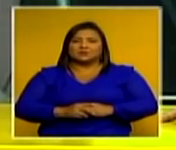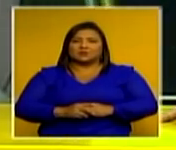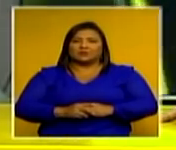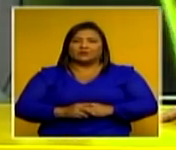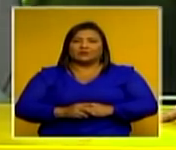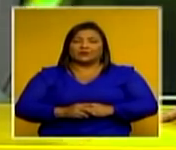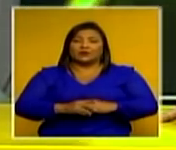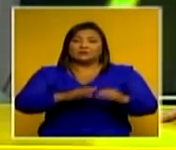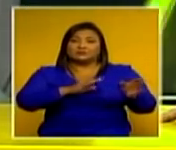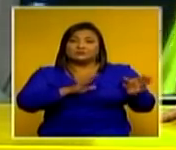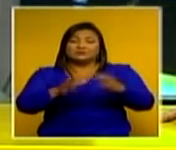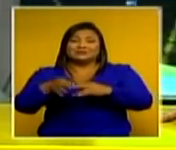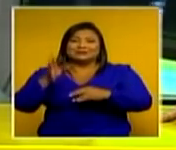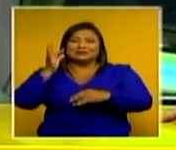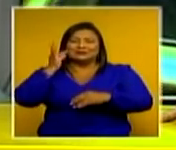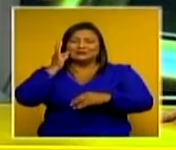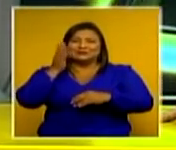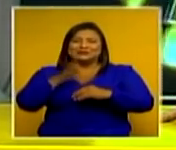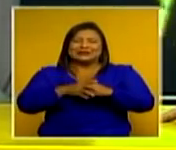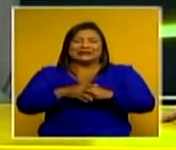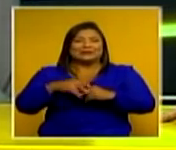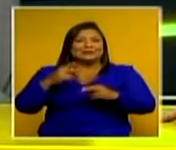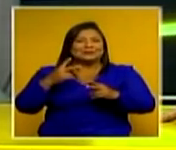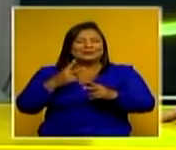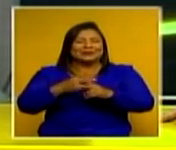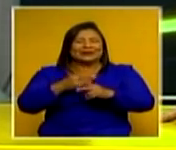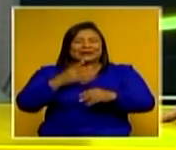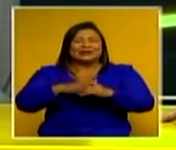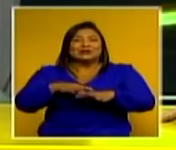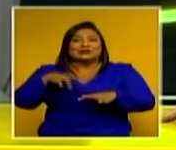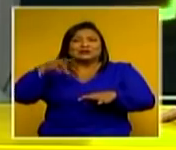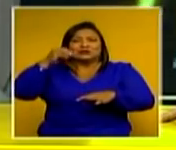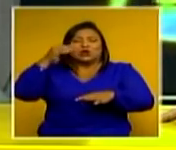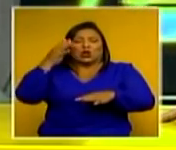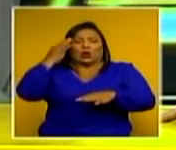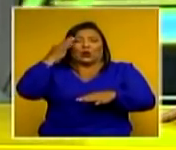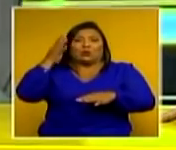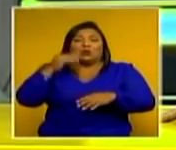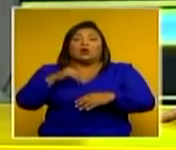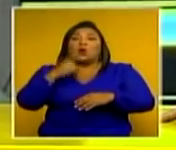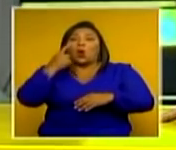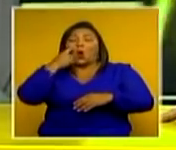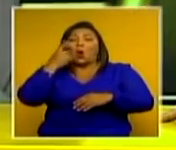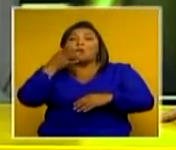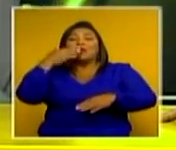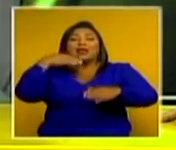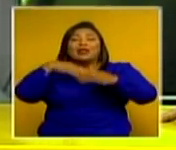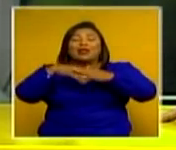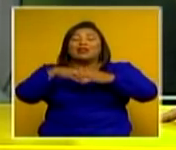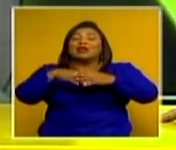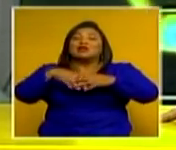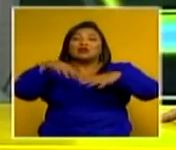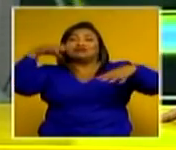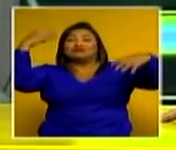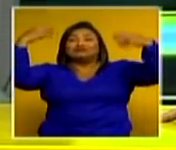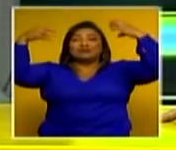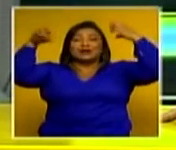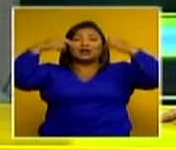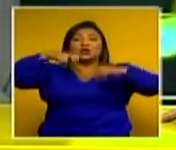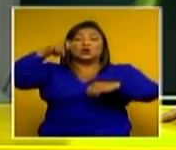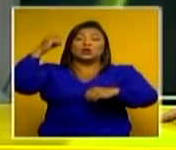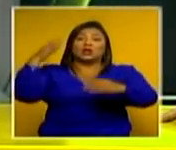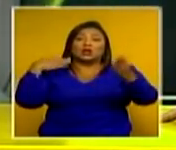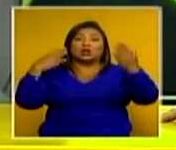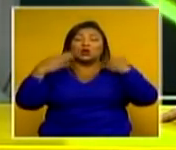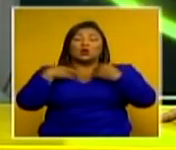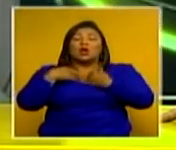las dulces sueños atacan de nuevo un hombre fue drogado por dos mujeres en el interior de una discoteca en el norte de guayaquil las